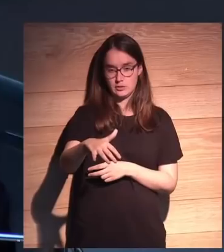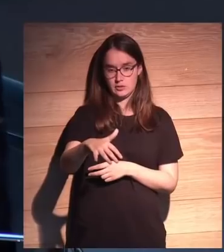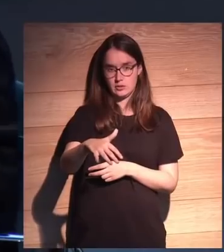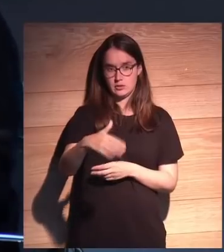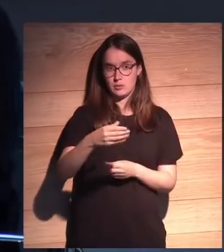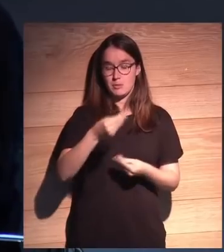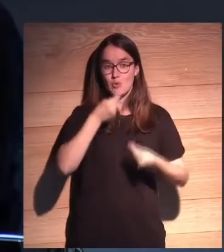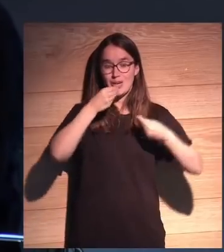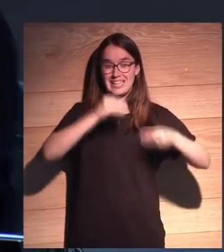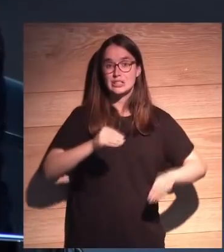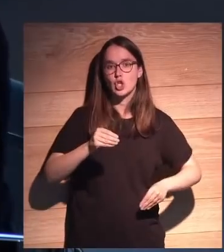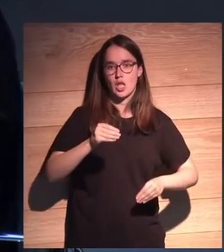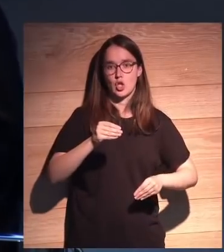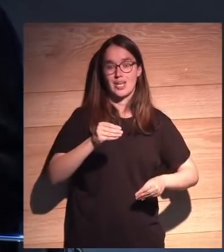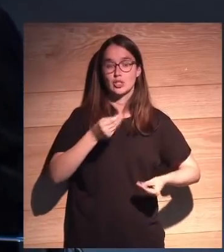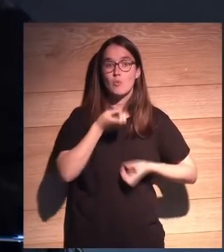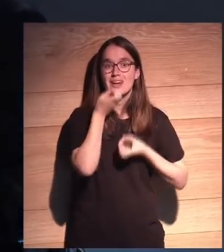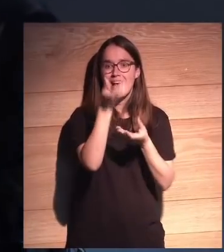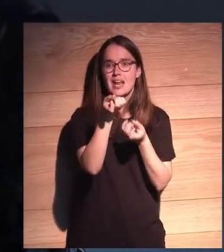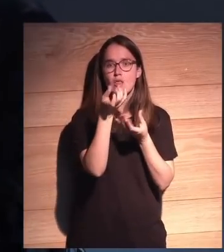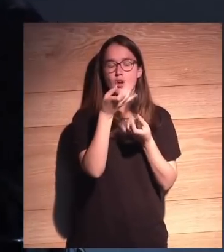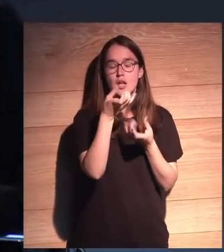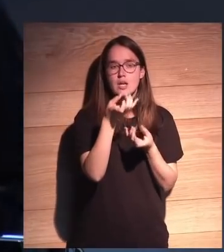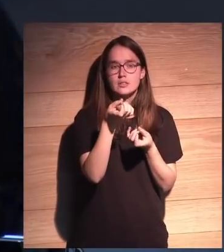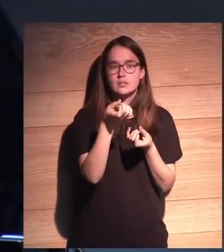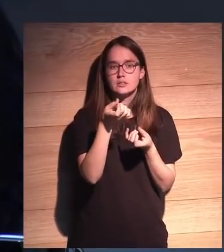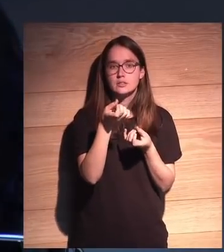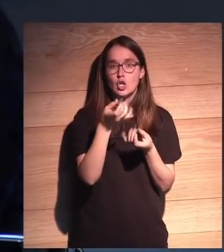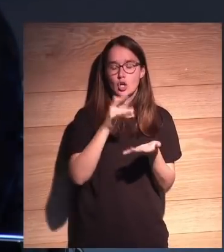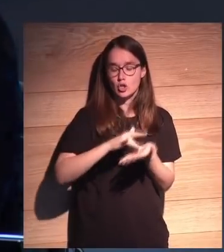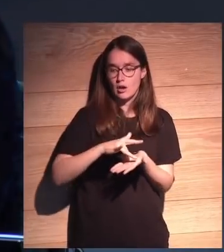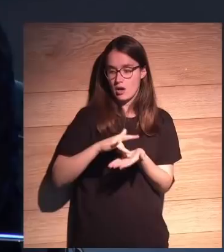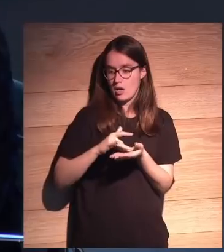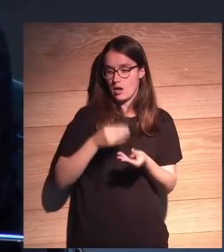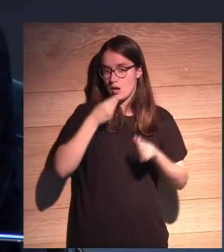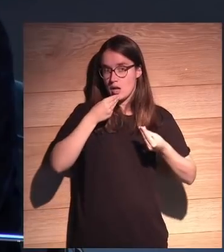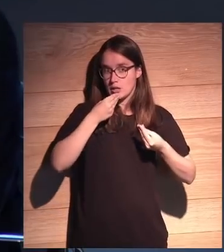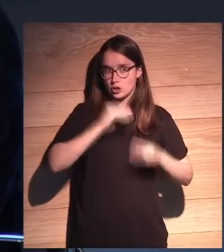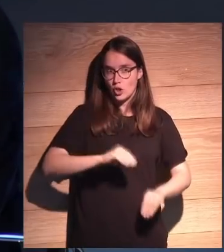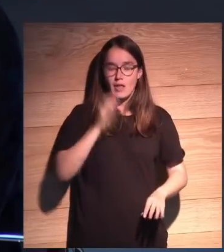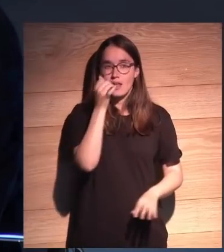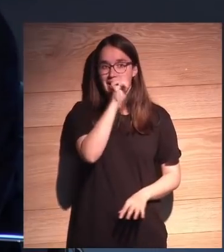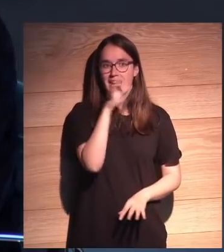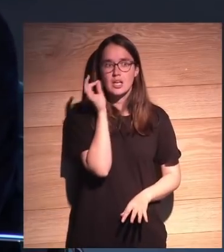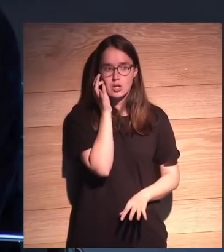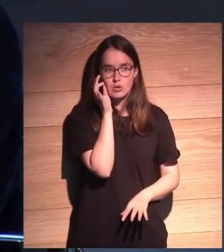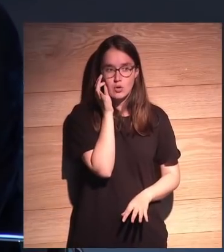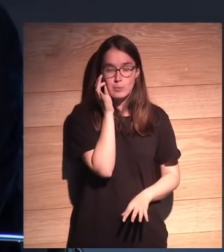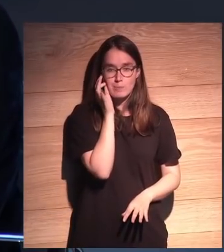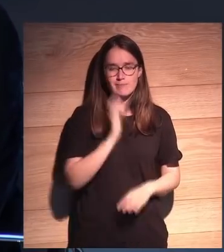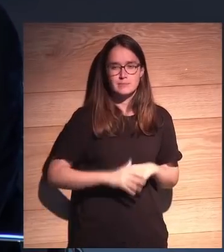como historiadores, como narradores de lo que ha ido ocurriendo a lo largo de la existencia del género, ¿no? De la especie